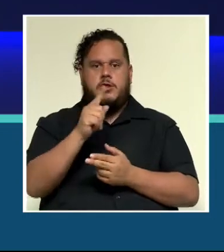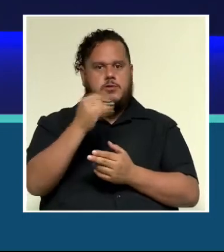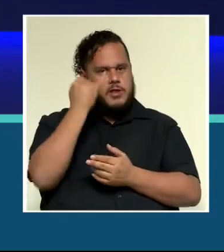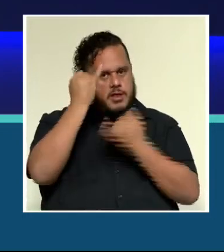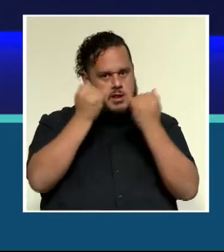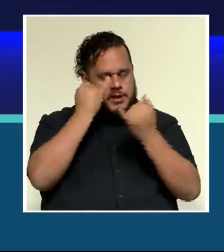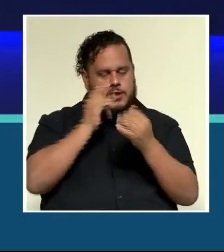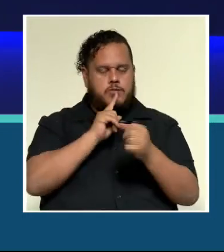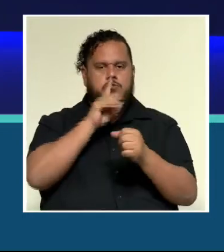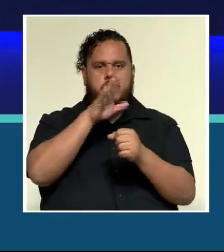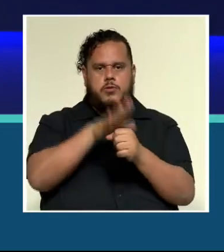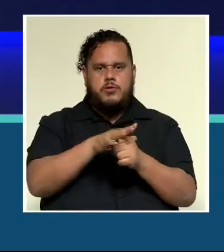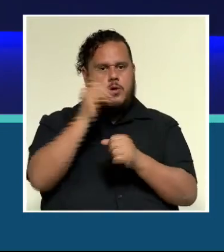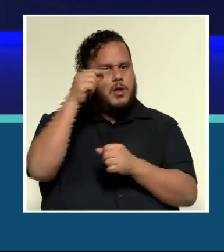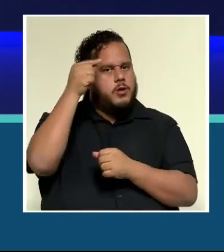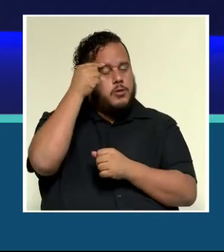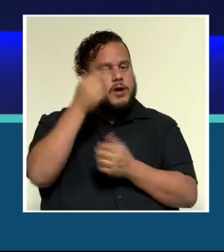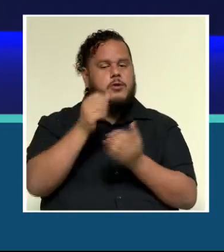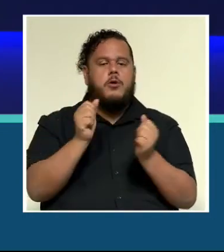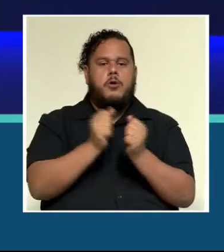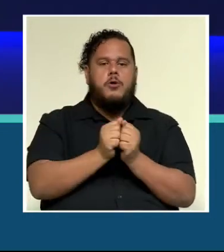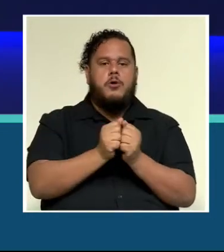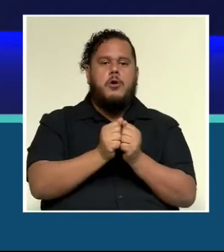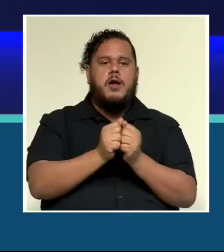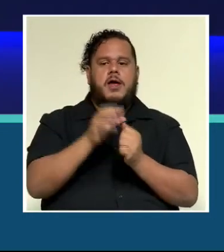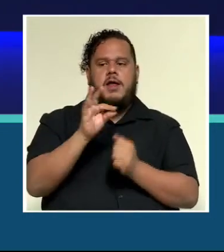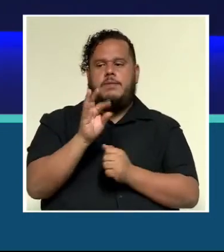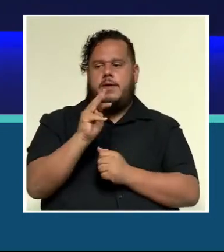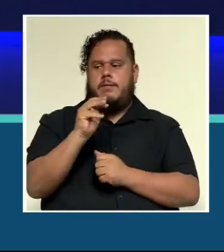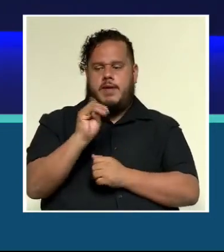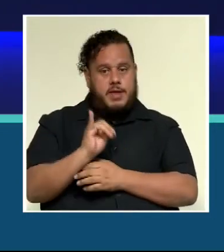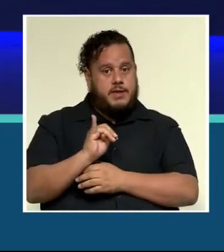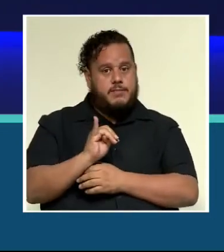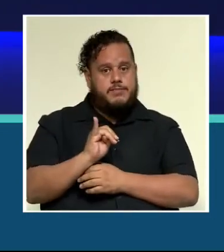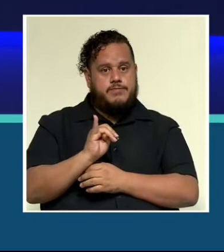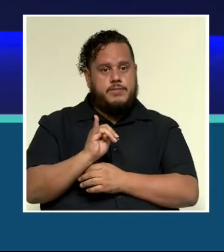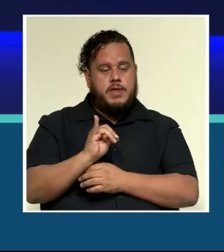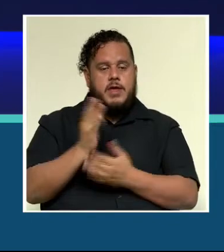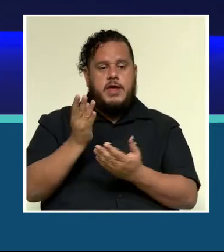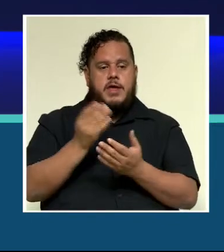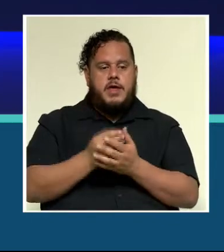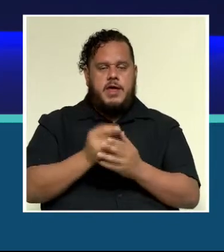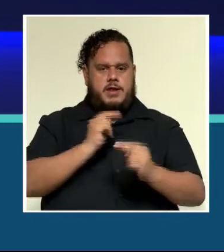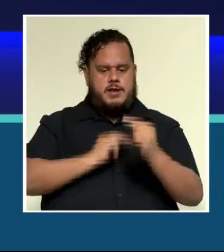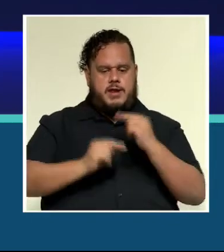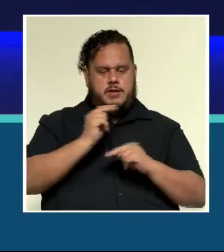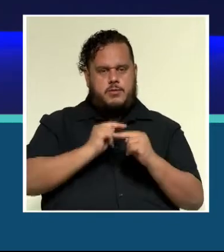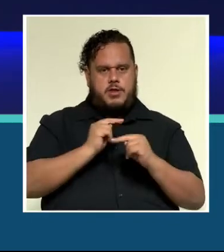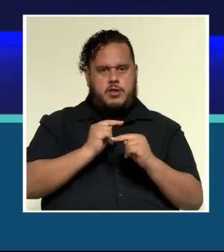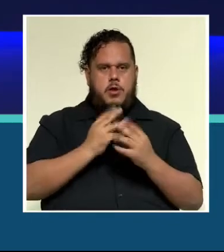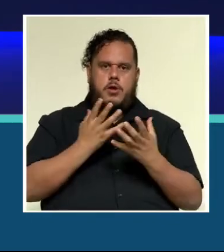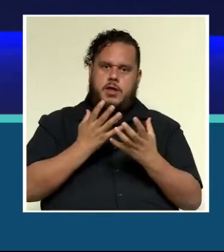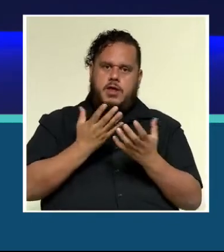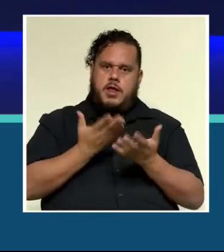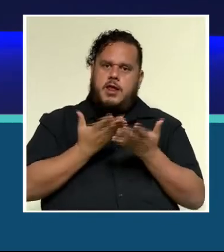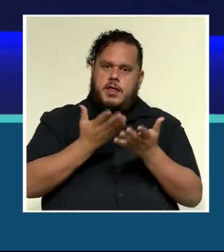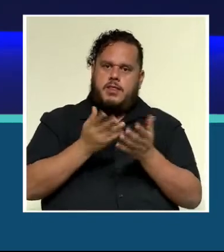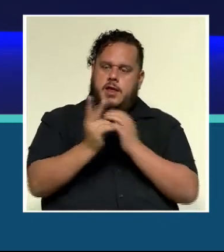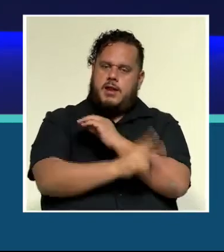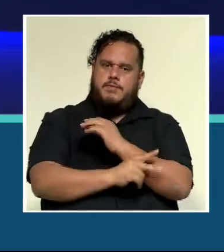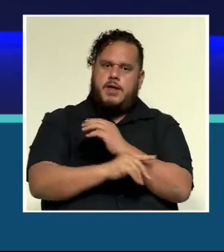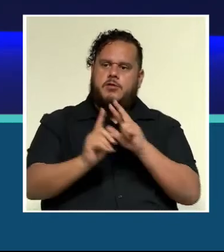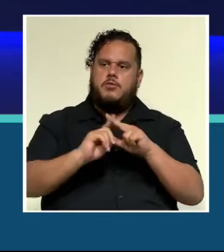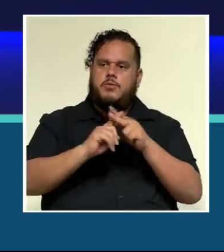se comprometió el gobierno con el Fondo Monetario Internacional en la negociación que pretende dar al país un crédito